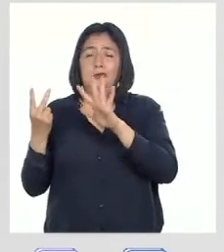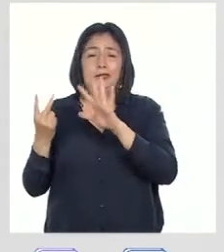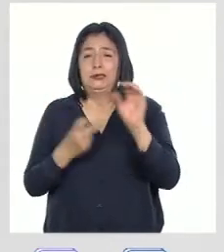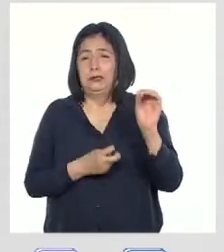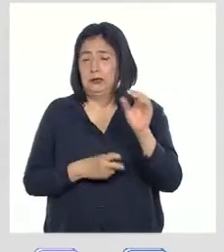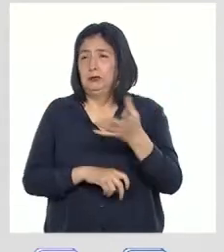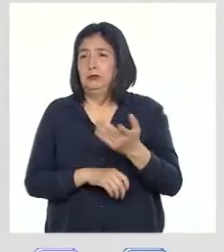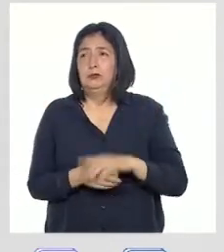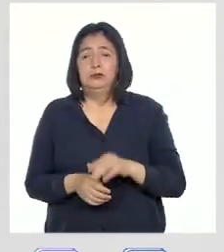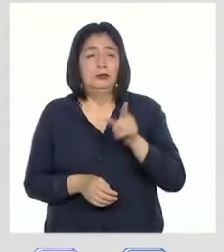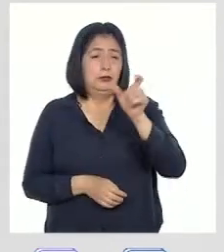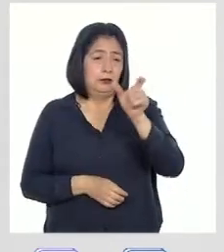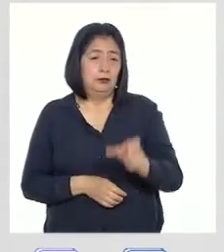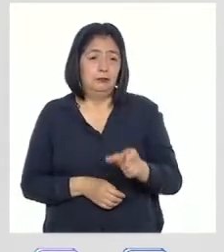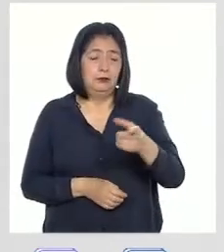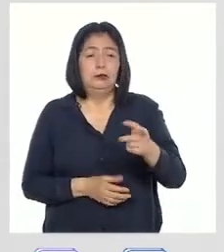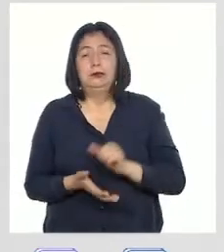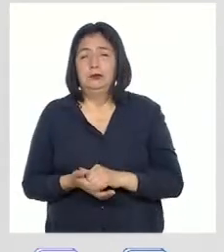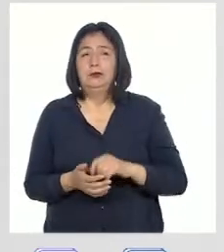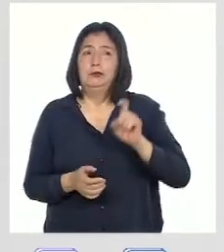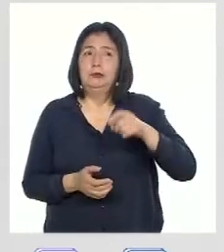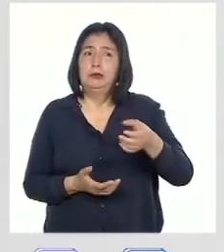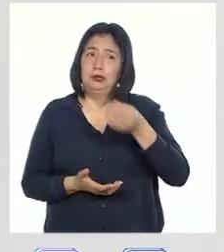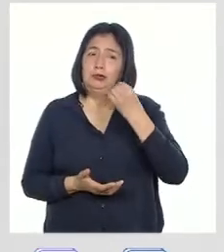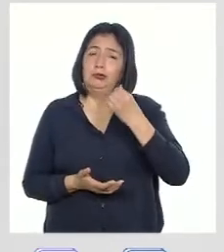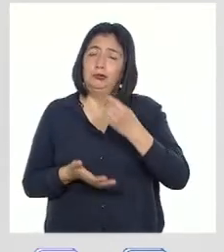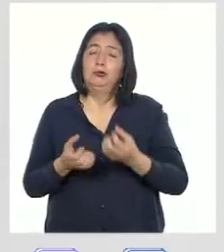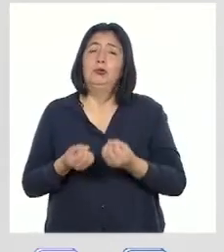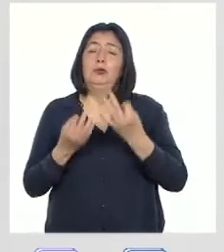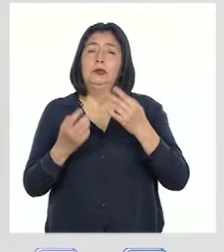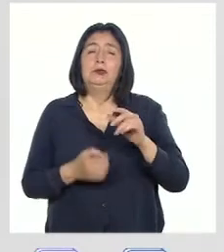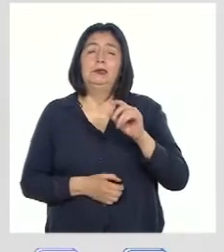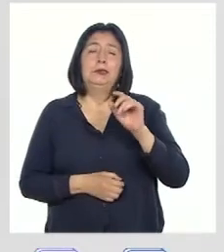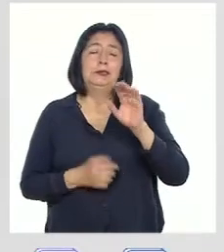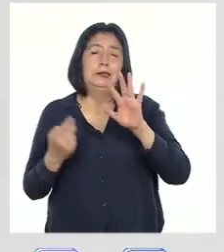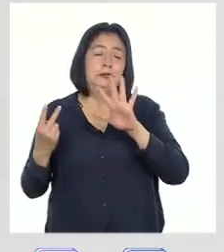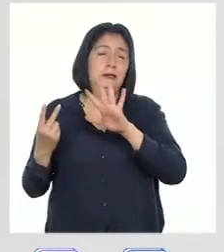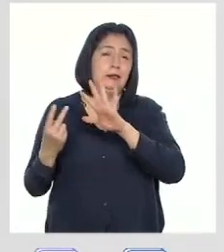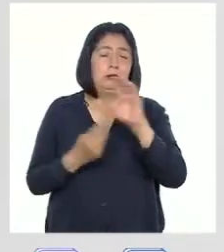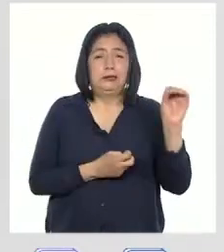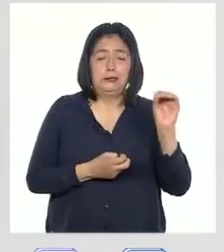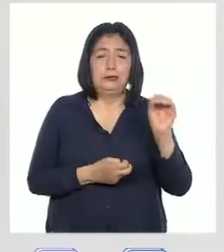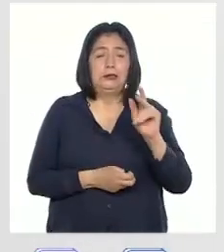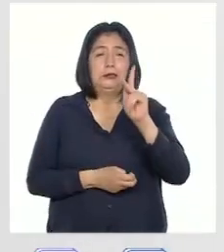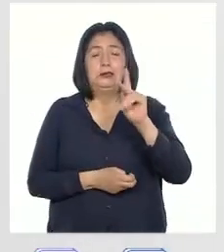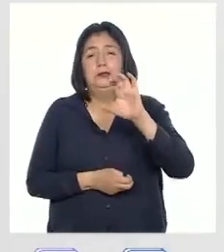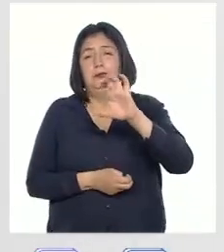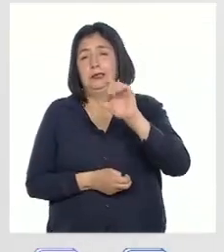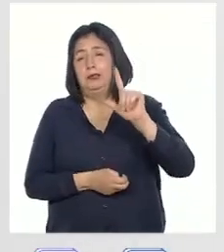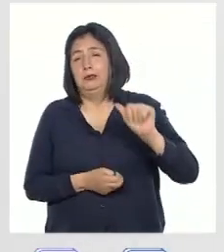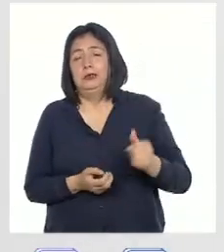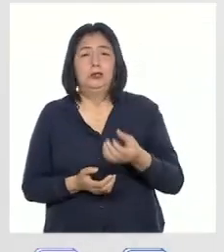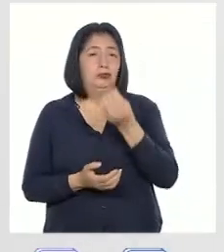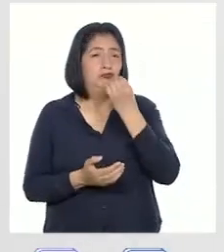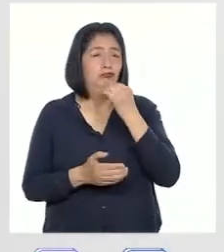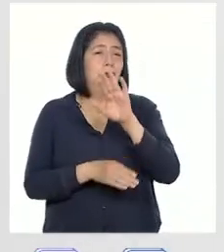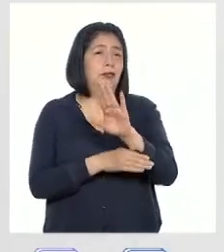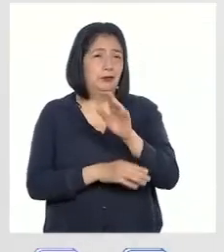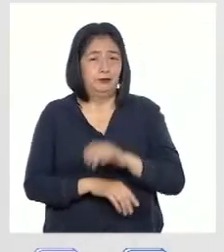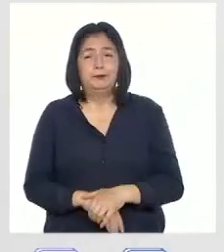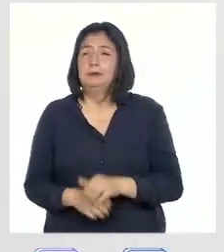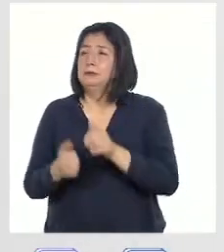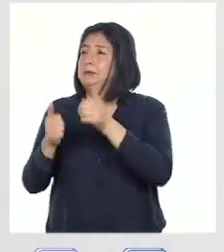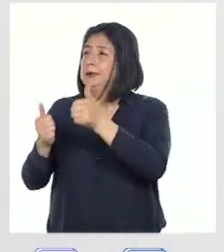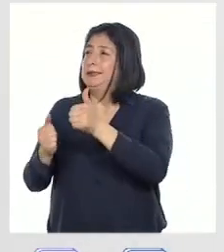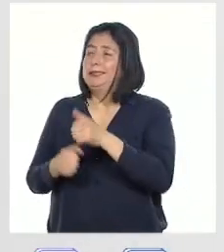700. La persona del ejercicio debería consumir unas 700 kilocalorías en el almuerzo. ¡Excelente,